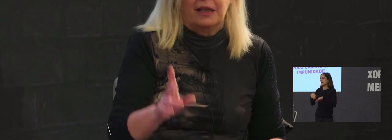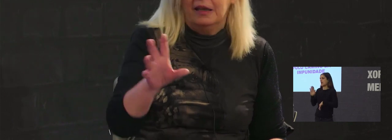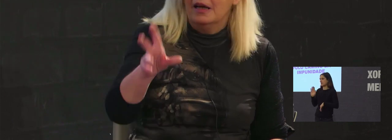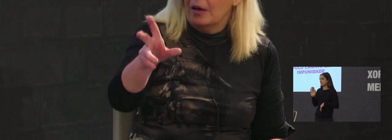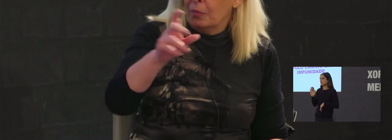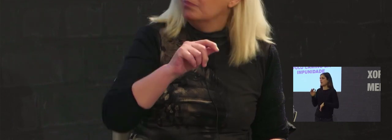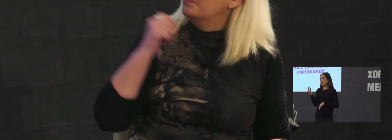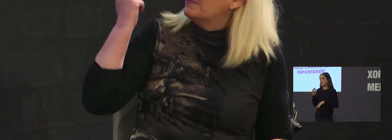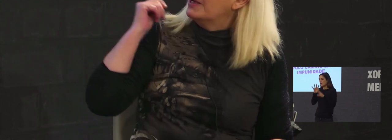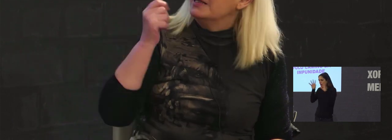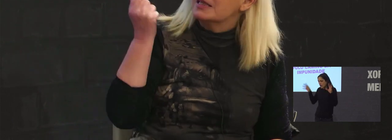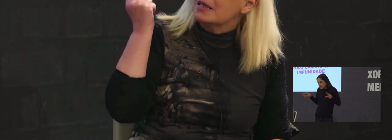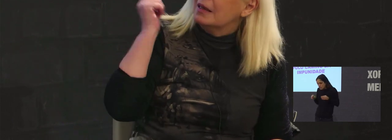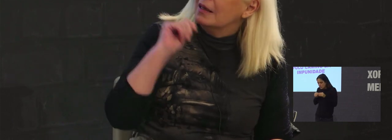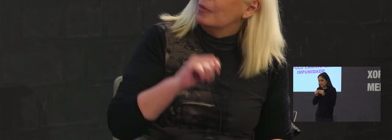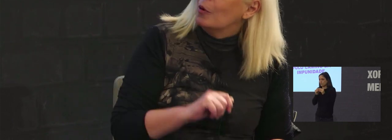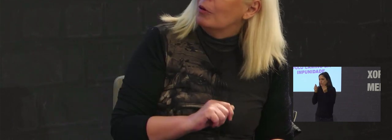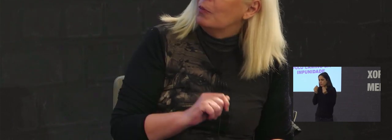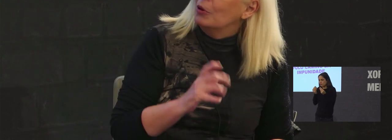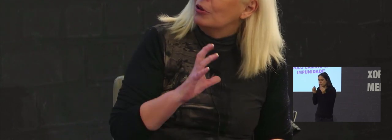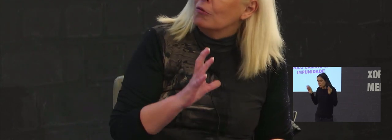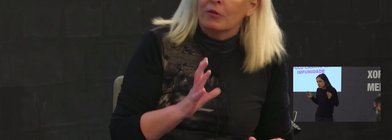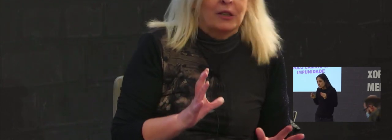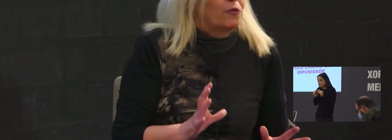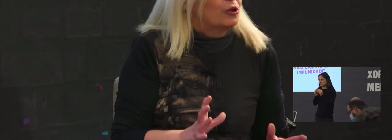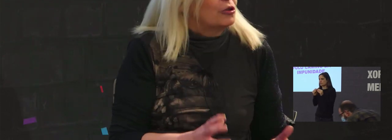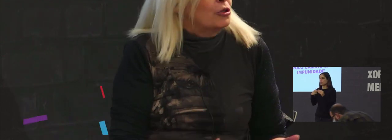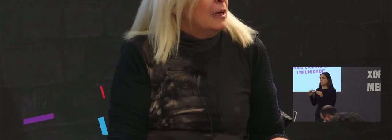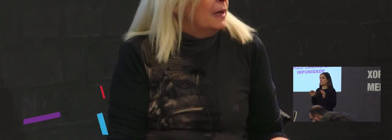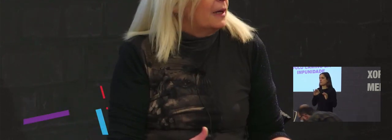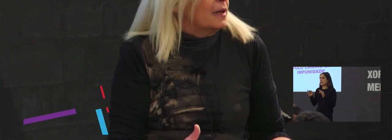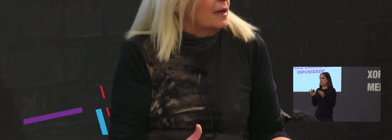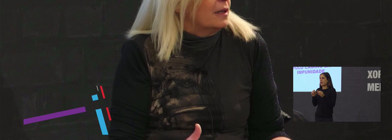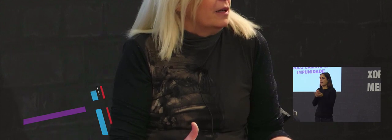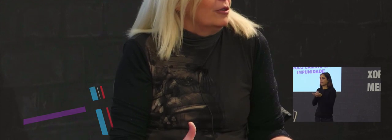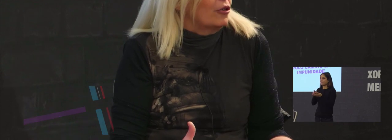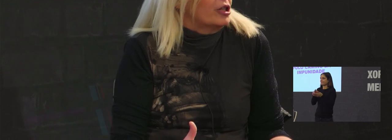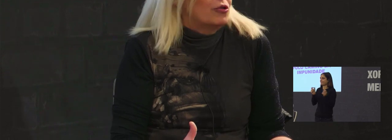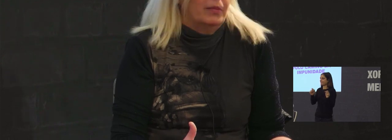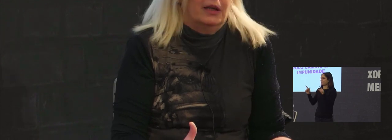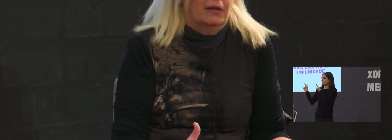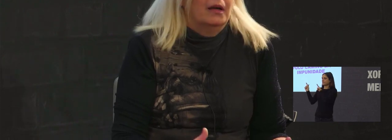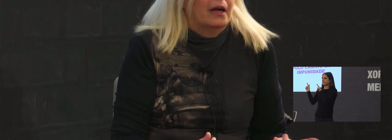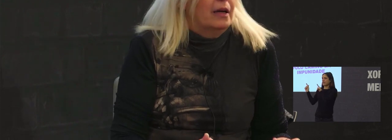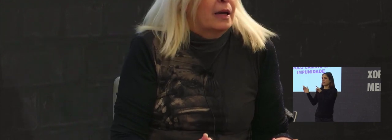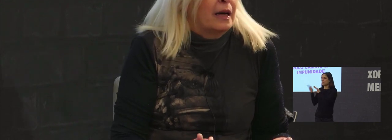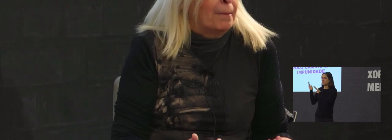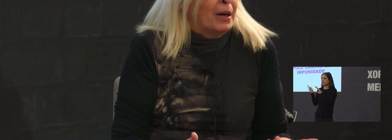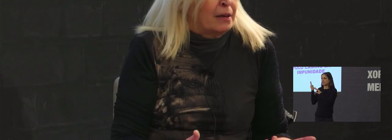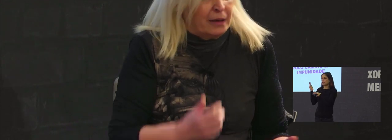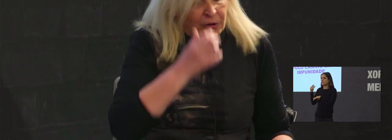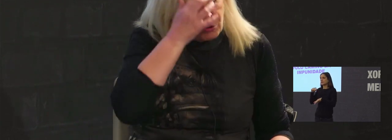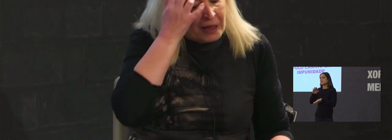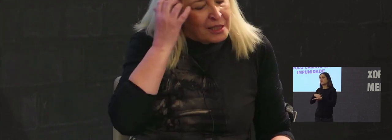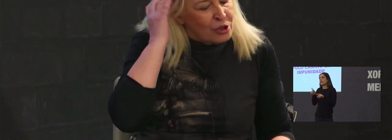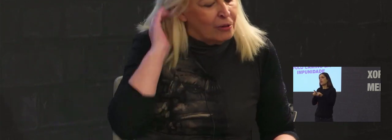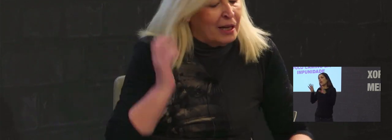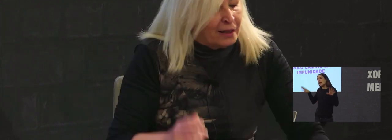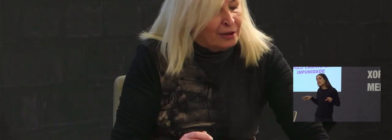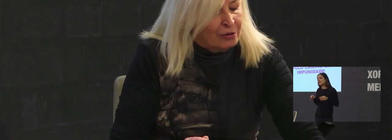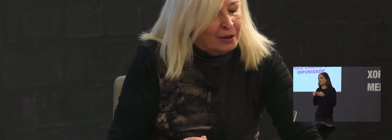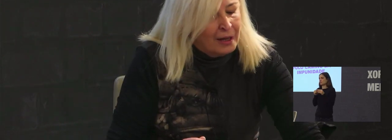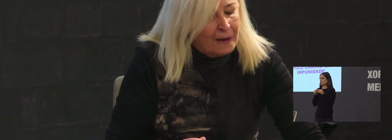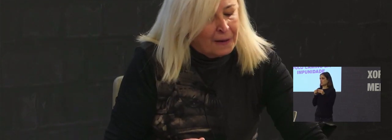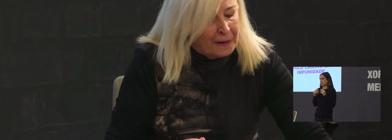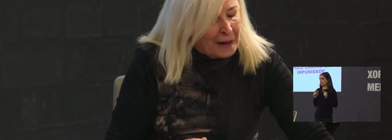moito, así que preparei este PowerPoint con unhas fotos que nos resumen gran parte, nos van a